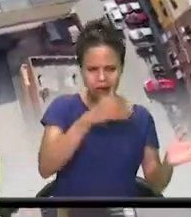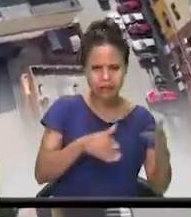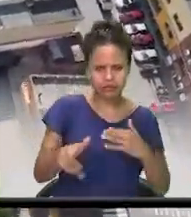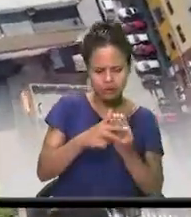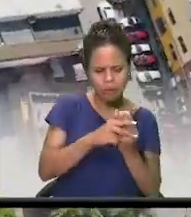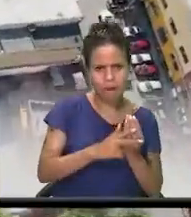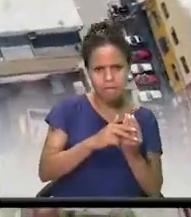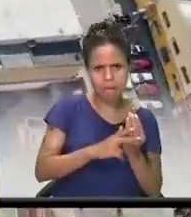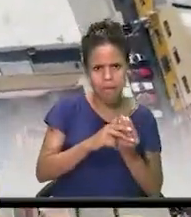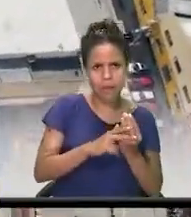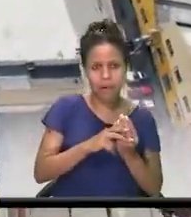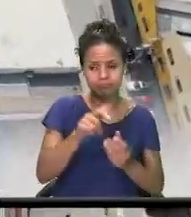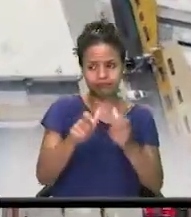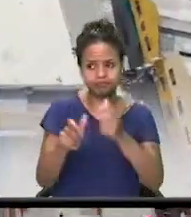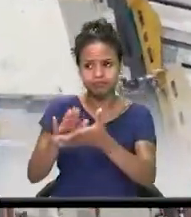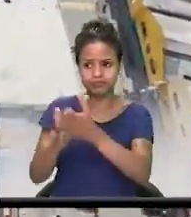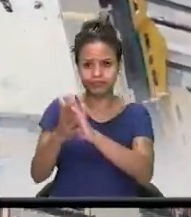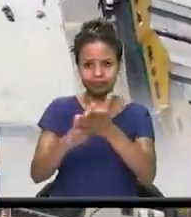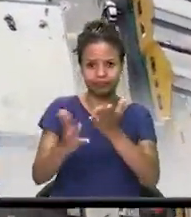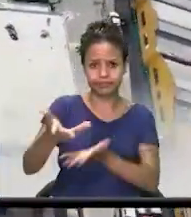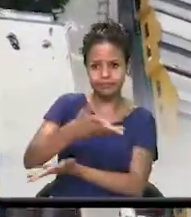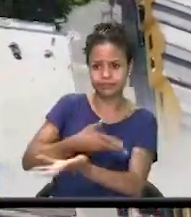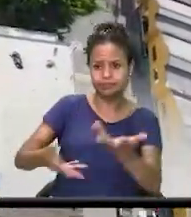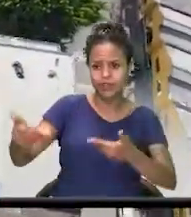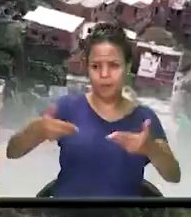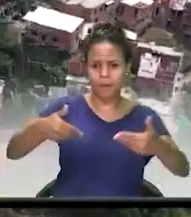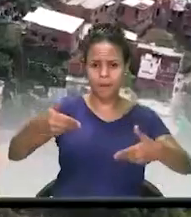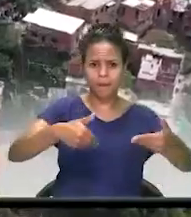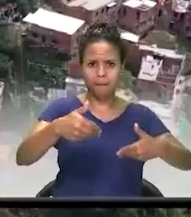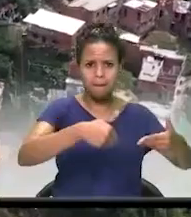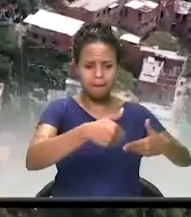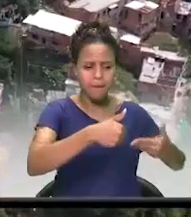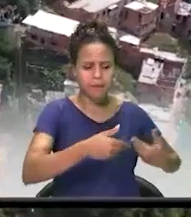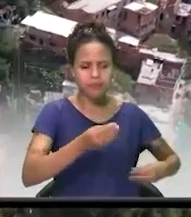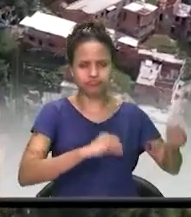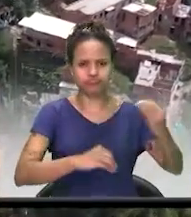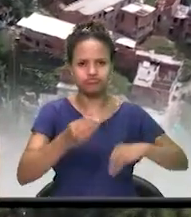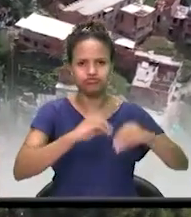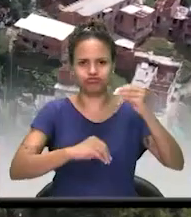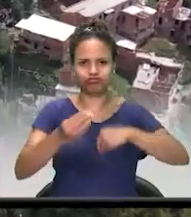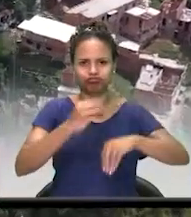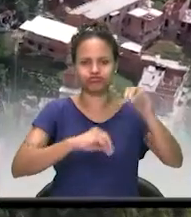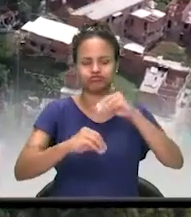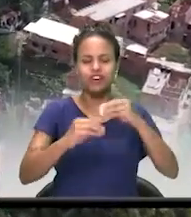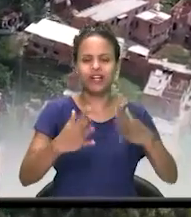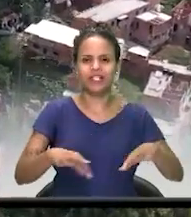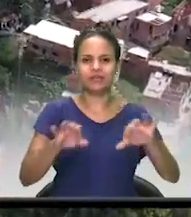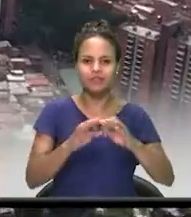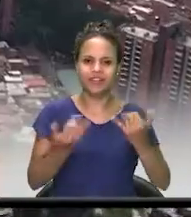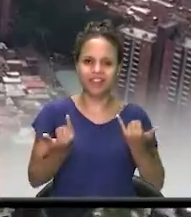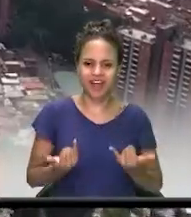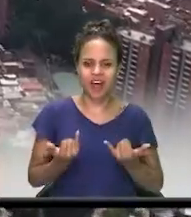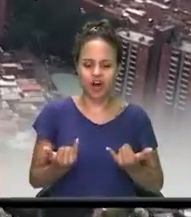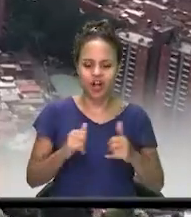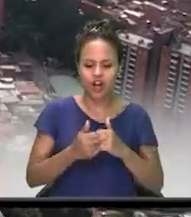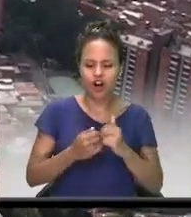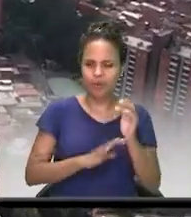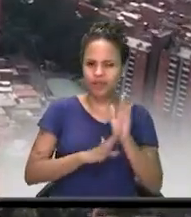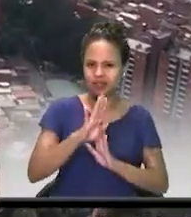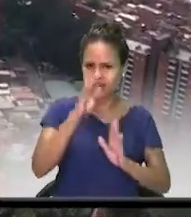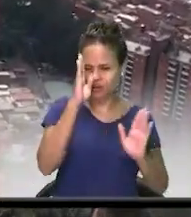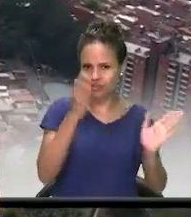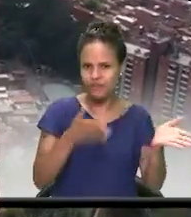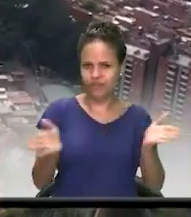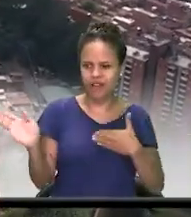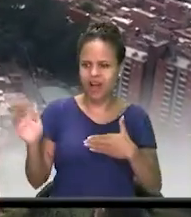de la mano de las comunidades de todos los barrios y las veredas de la ciudad y que se convertirá en el plan de desarrollo con mayor